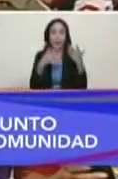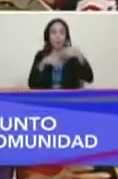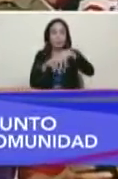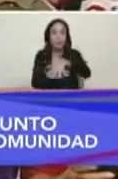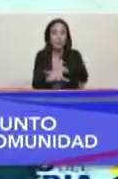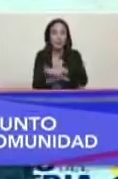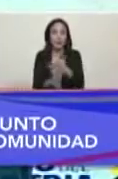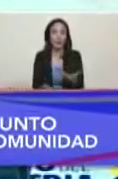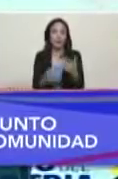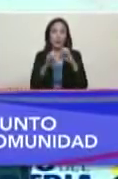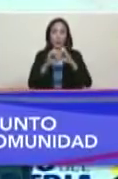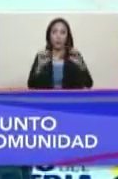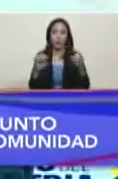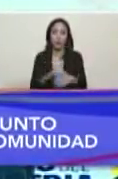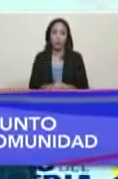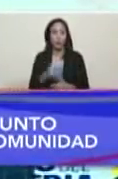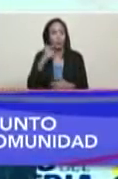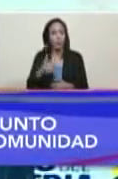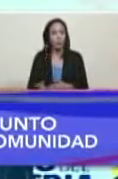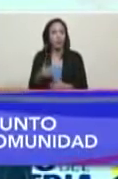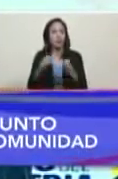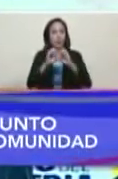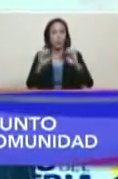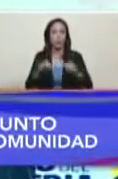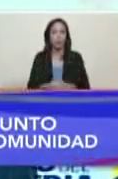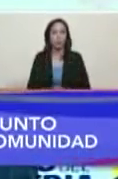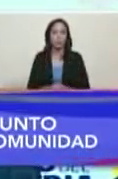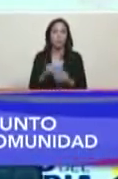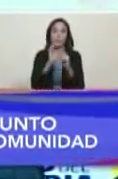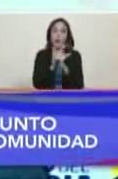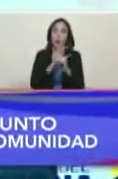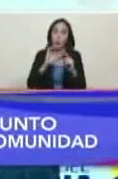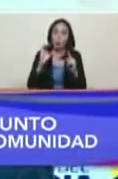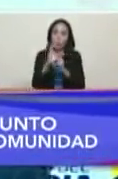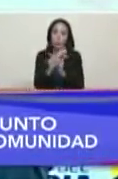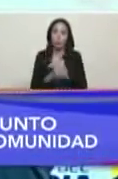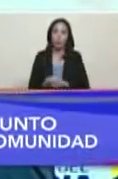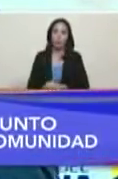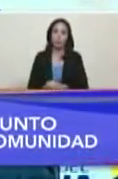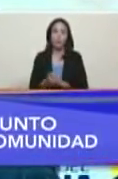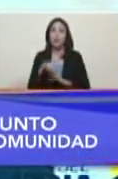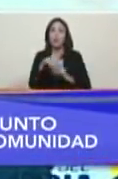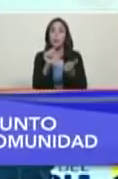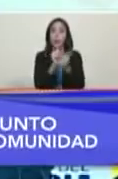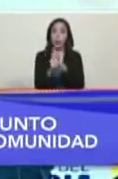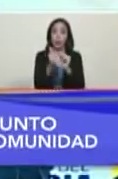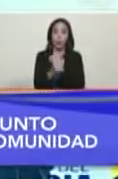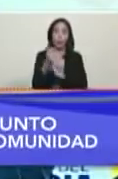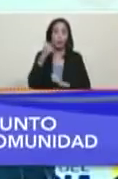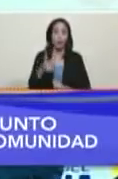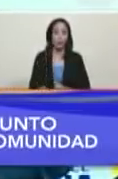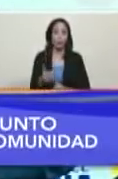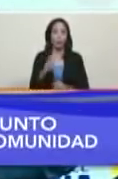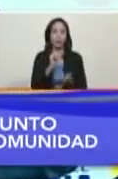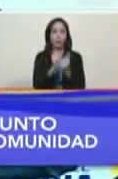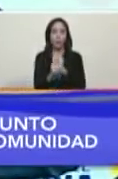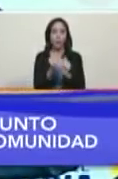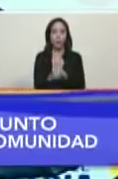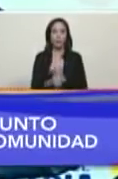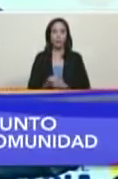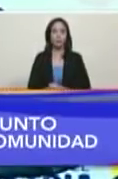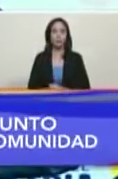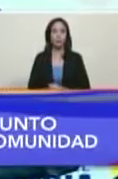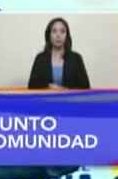la educación, prioridad, la cultura y el deporte, como